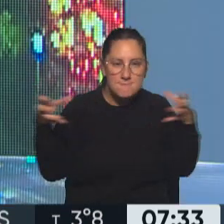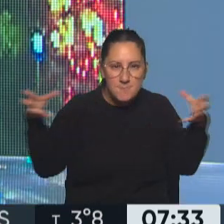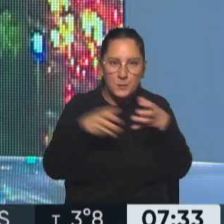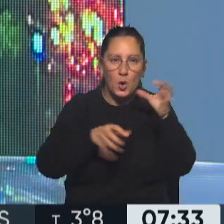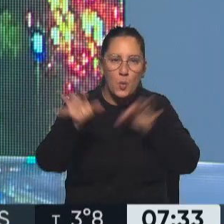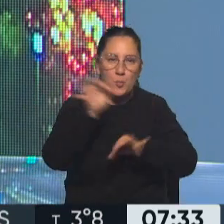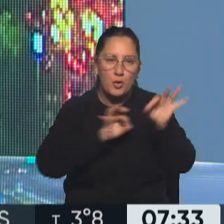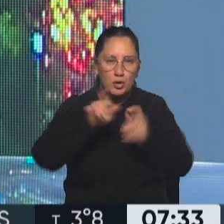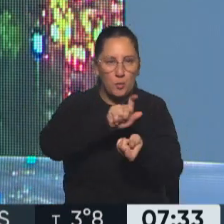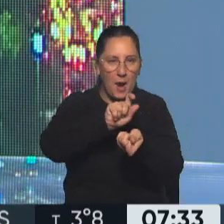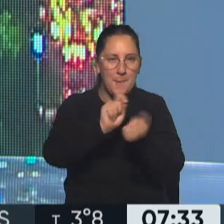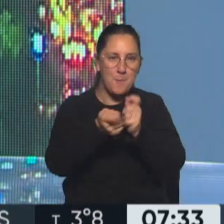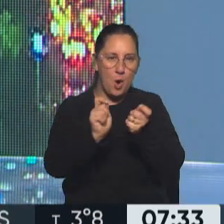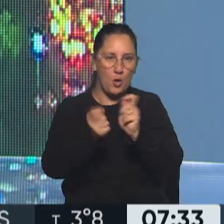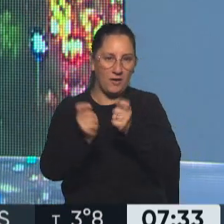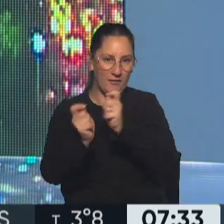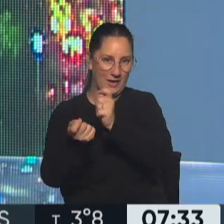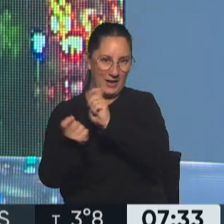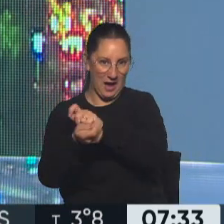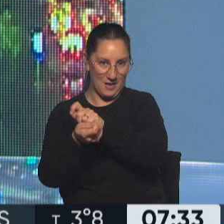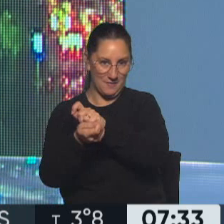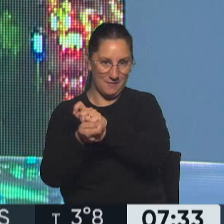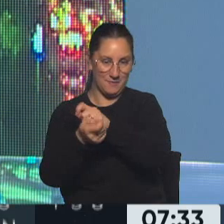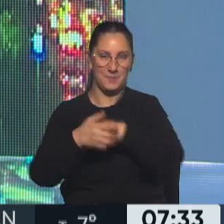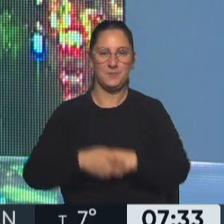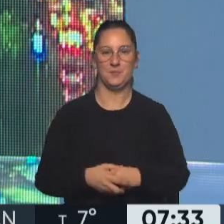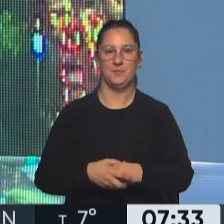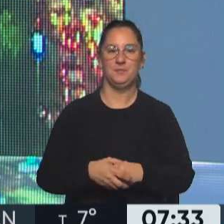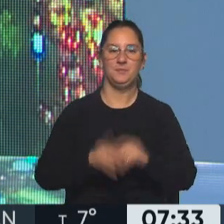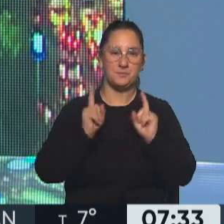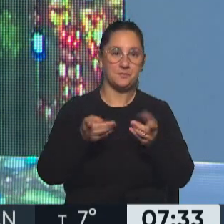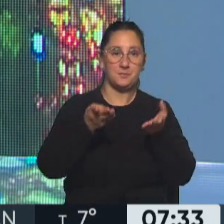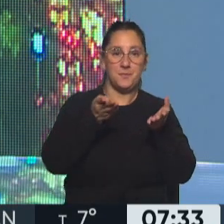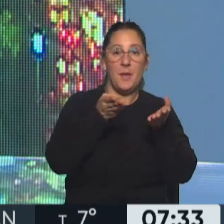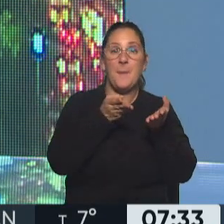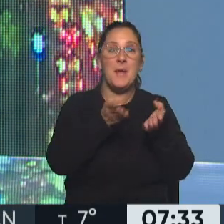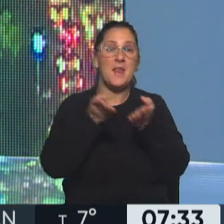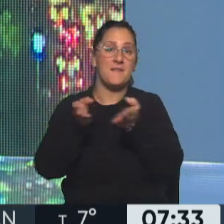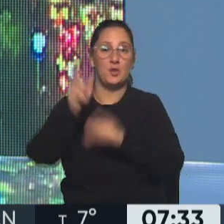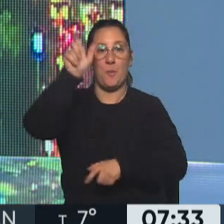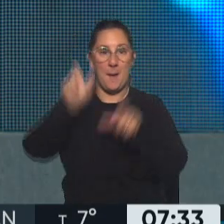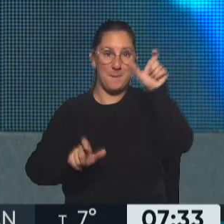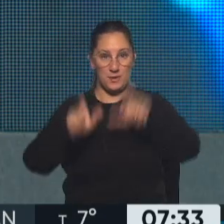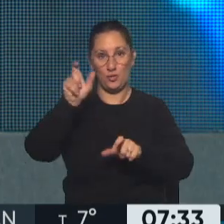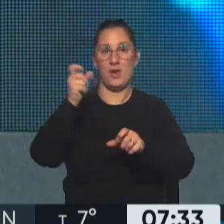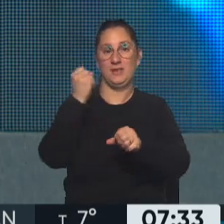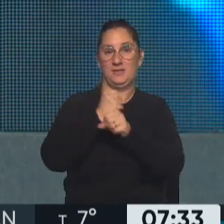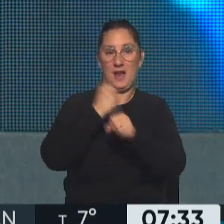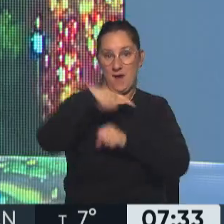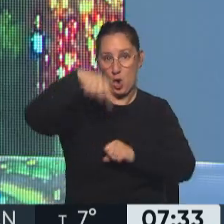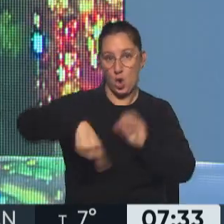para modificar lo que tiene que ver con también beneficios para los trabajadores que son